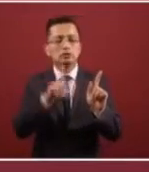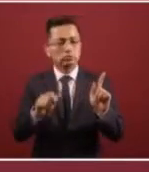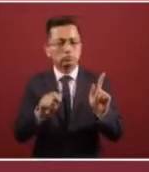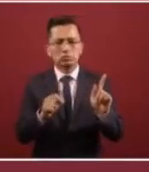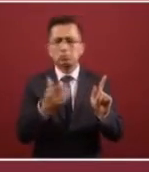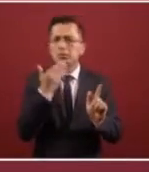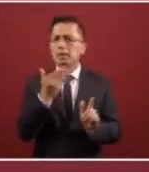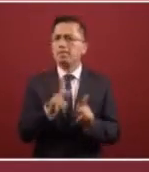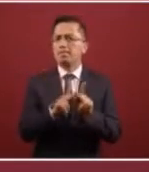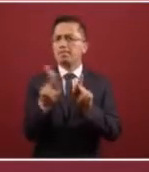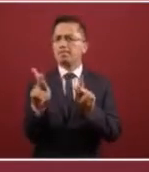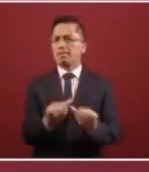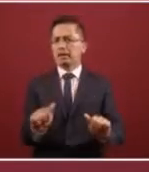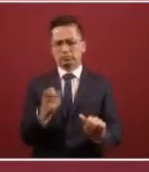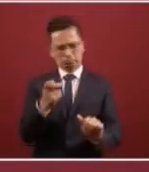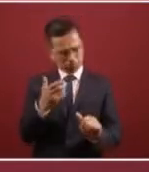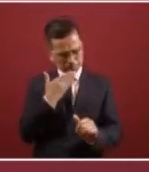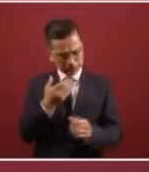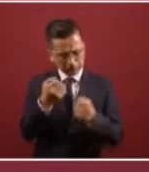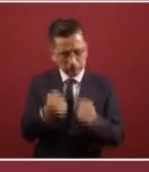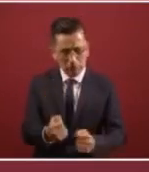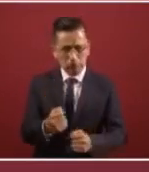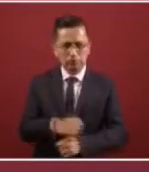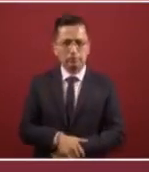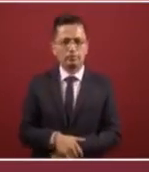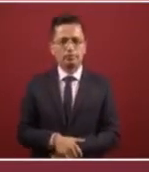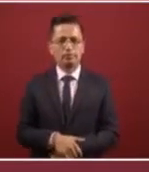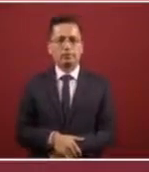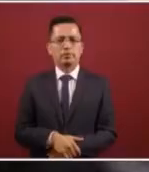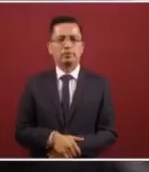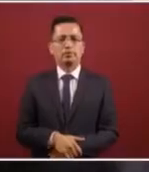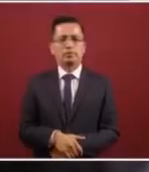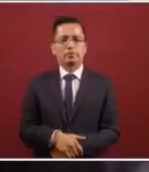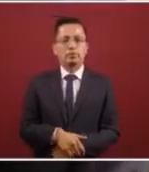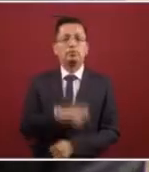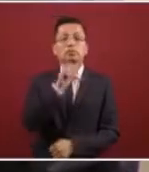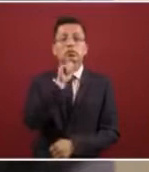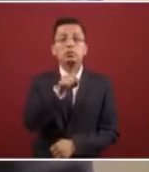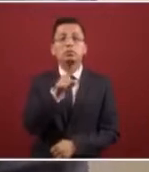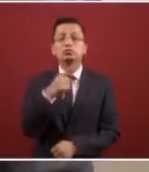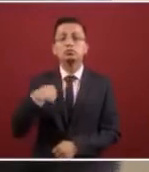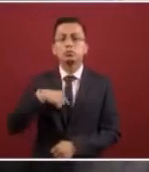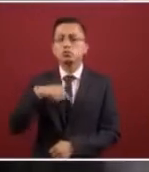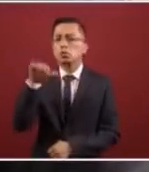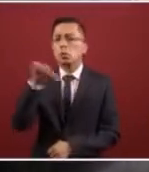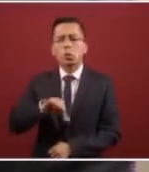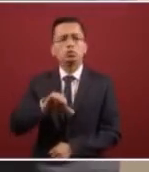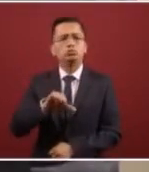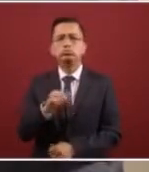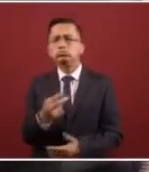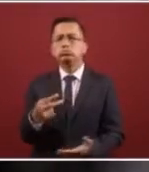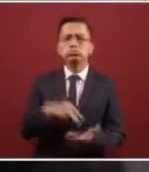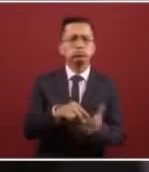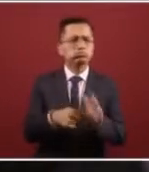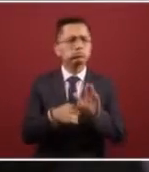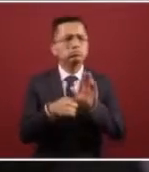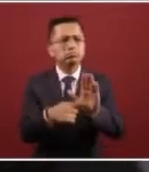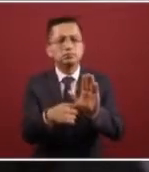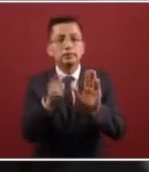tocó también hoy dar a conocer que ya se están repartiendo todos los